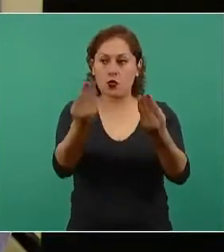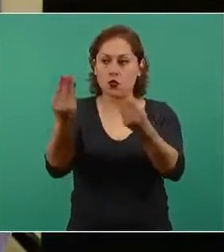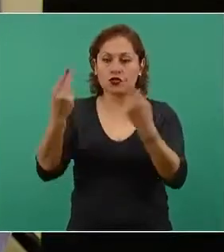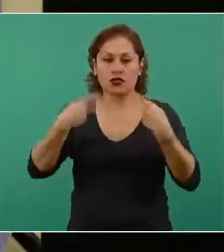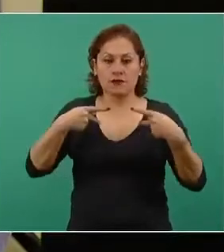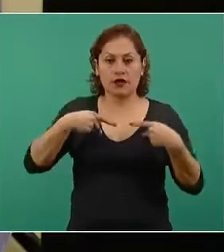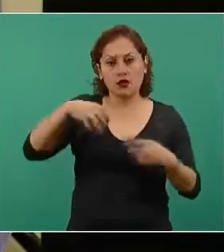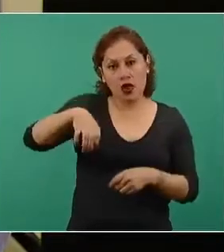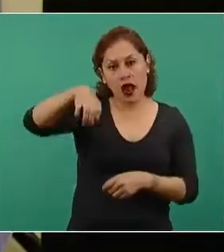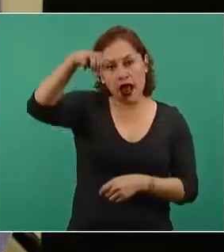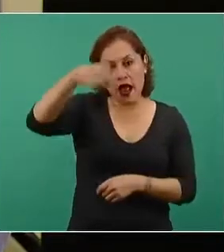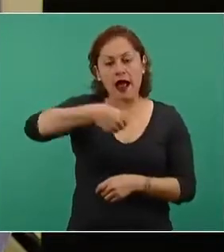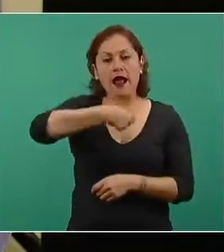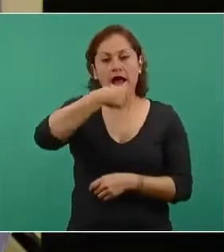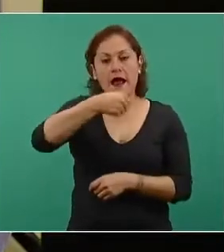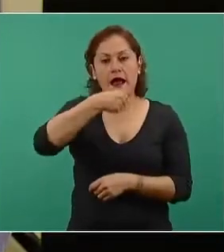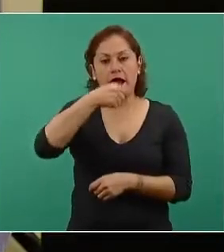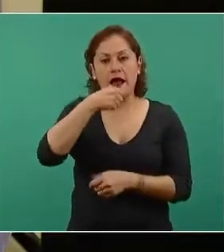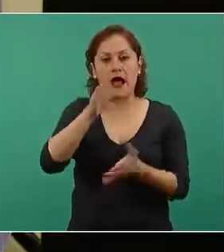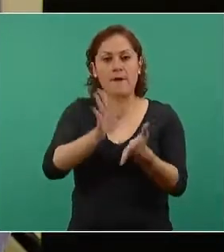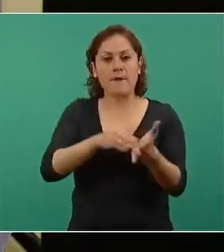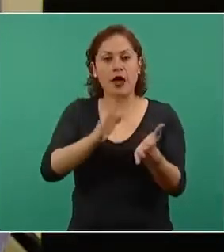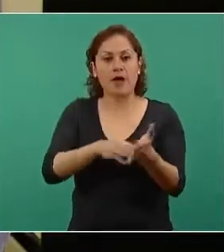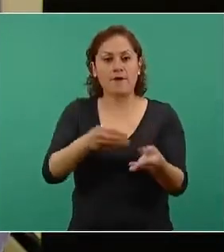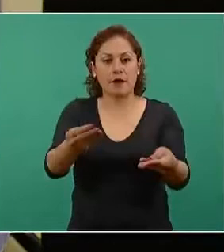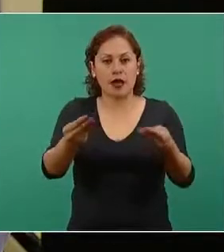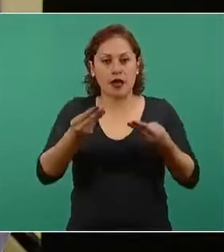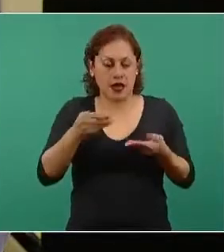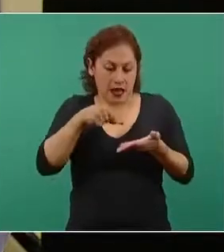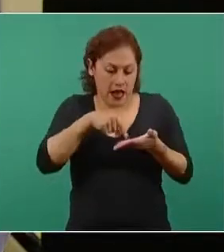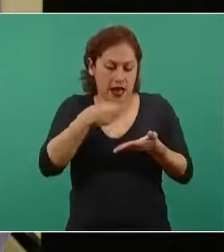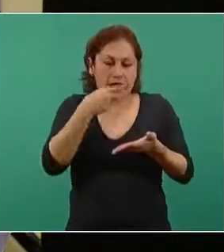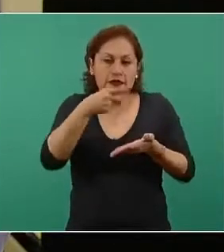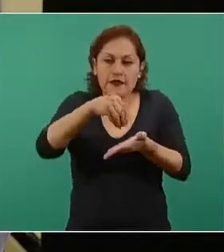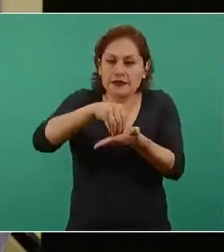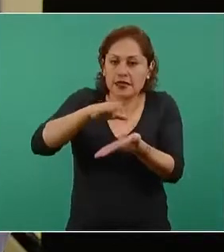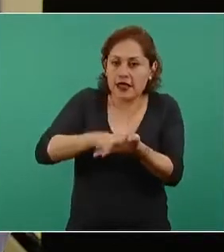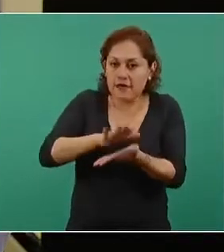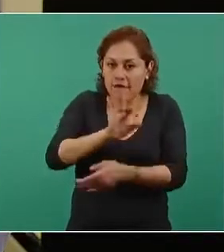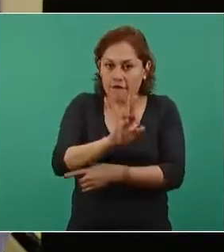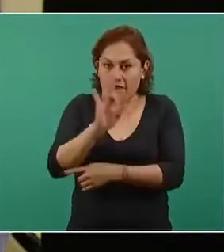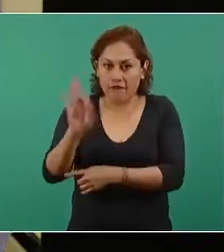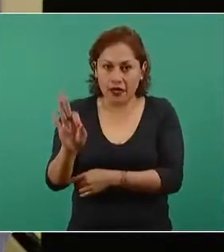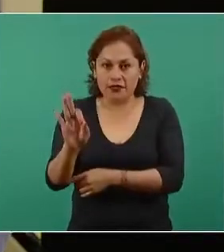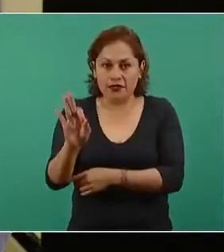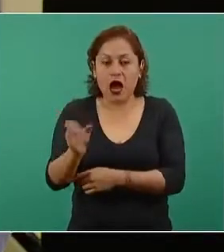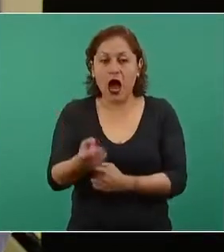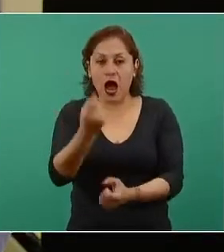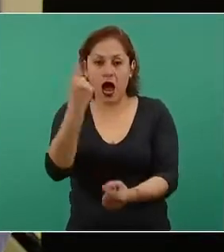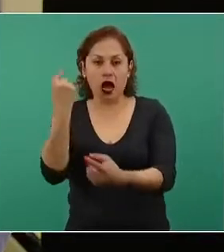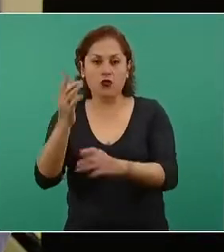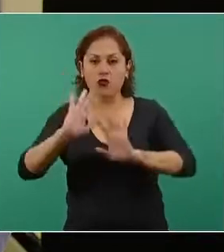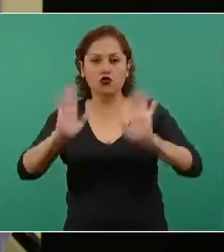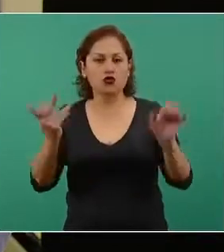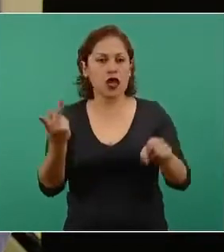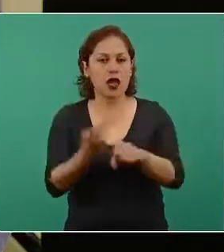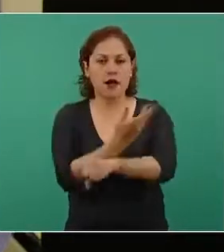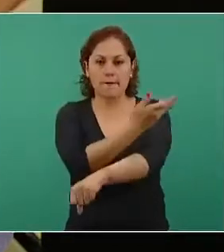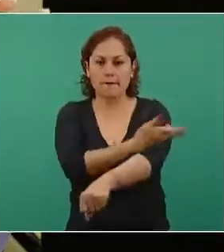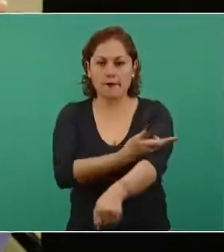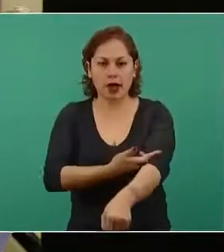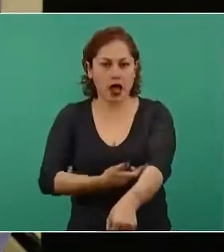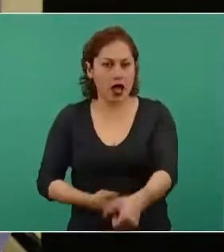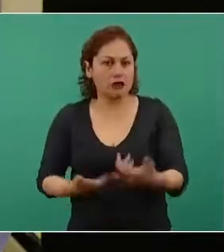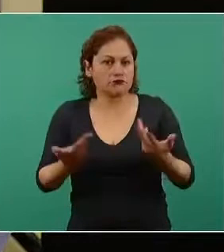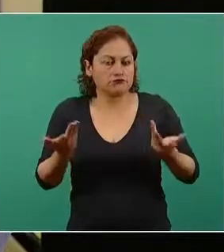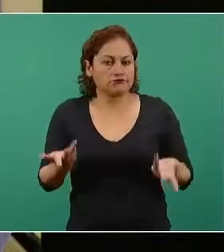una vacuna, les entregaron un comprobante y en el comprobante viene una cita. En muchos casos esa cita ya caducó, ¿no? Entonces,